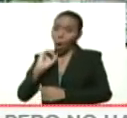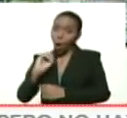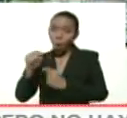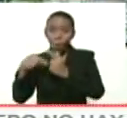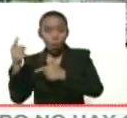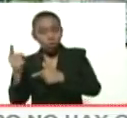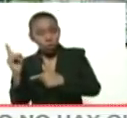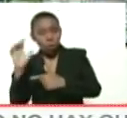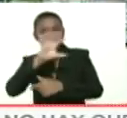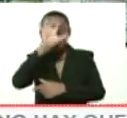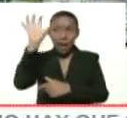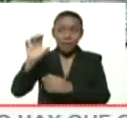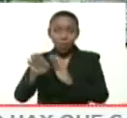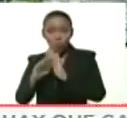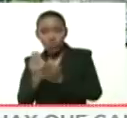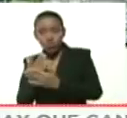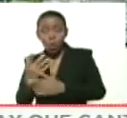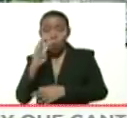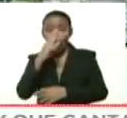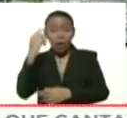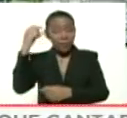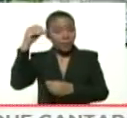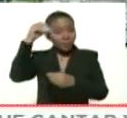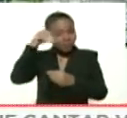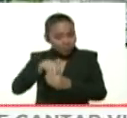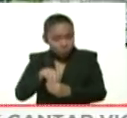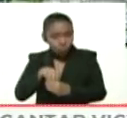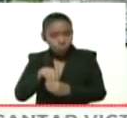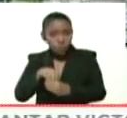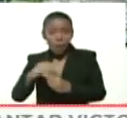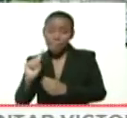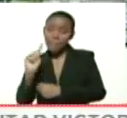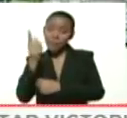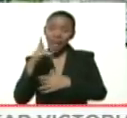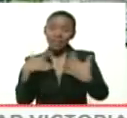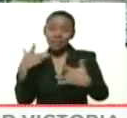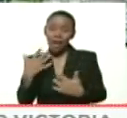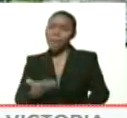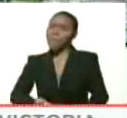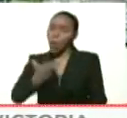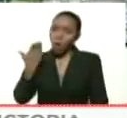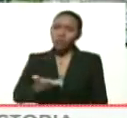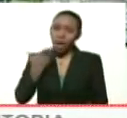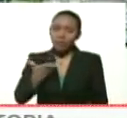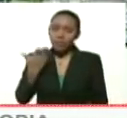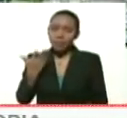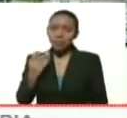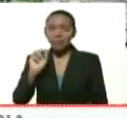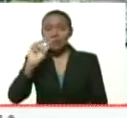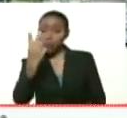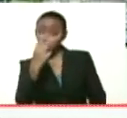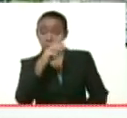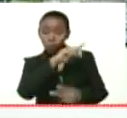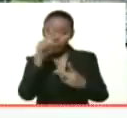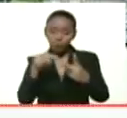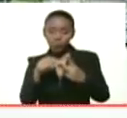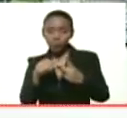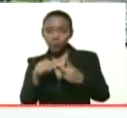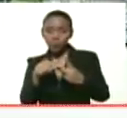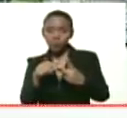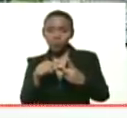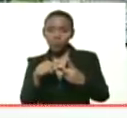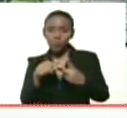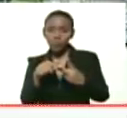otros países del mundo. Así que la cuarentena es el primer evento, el más importante. En el segundo lugar,